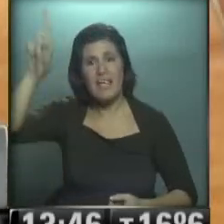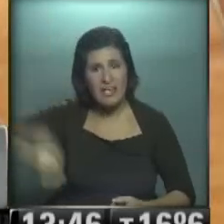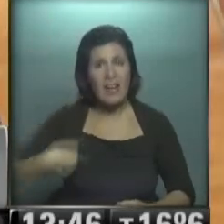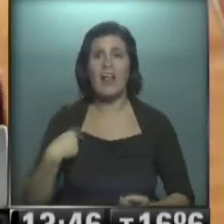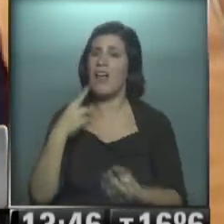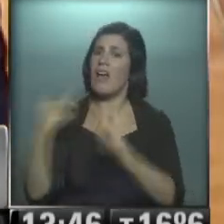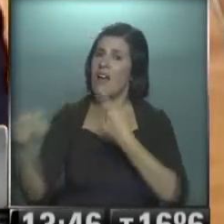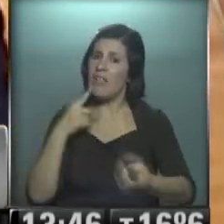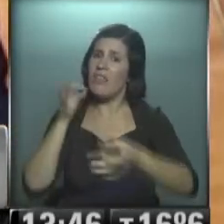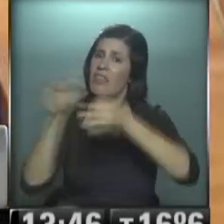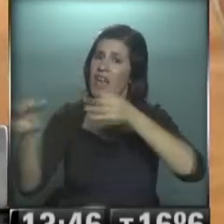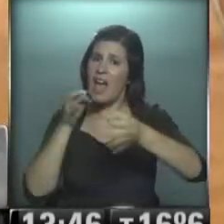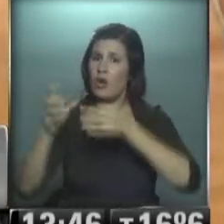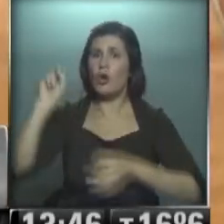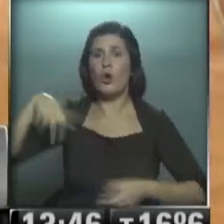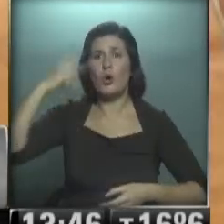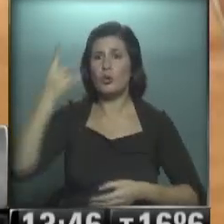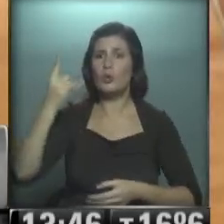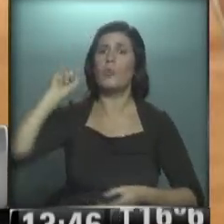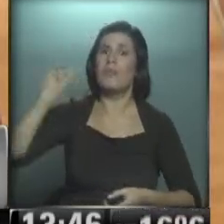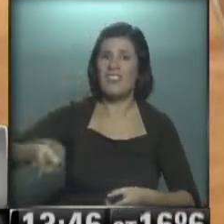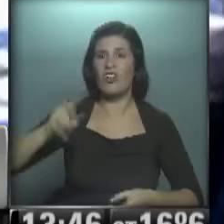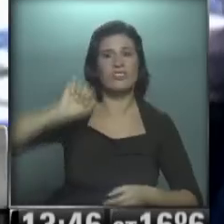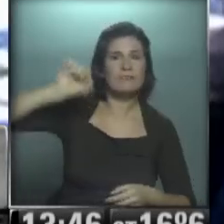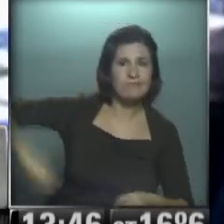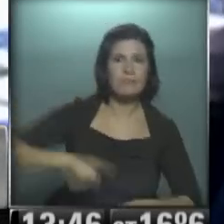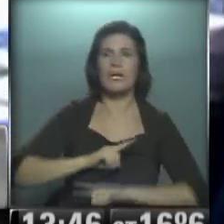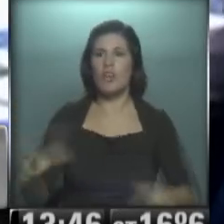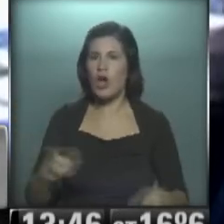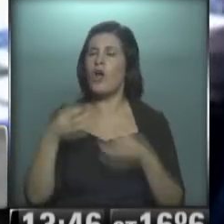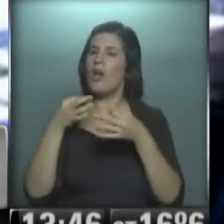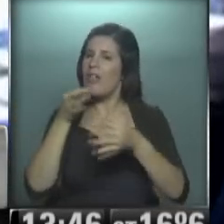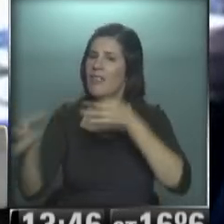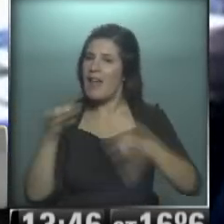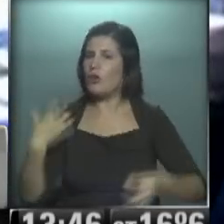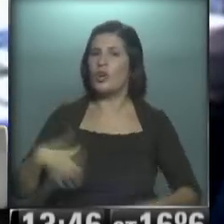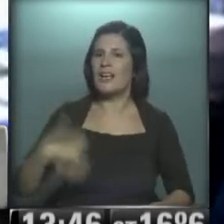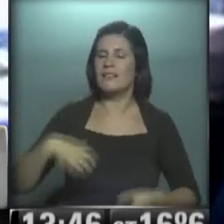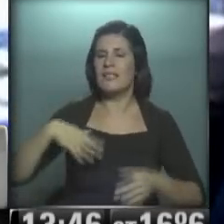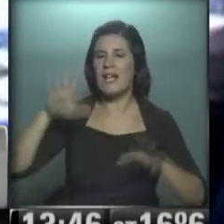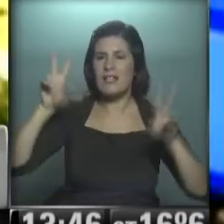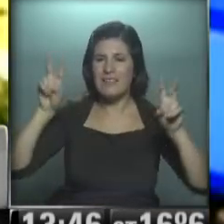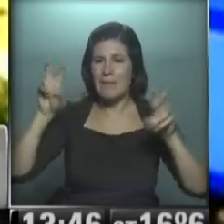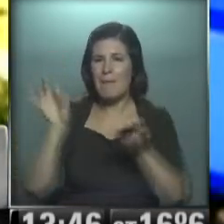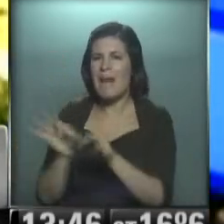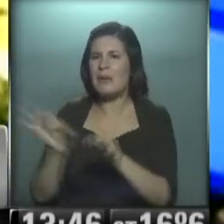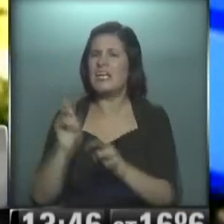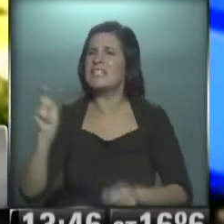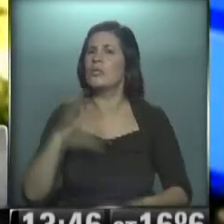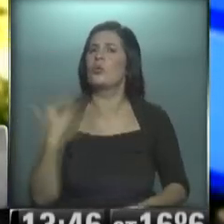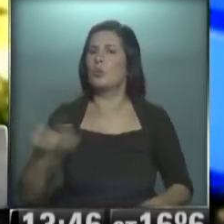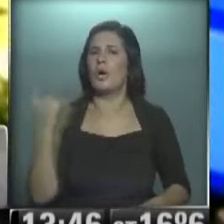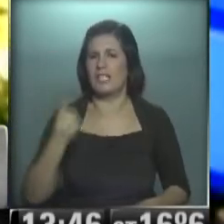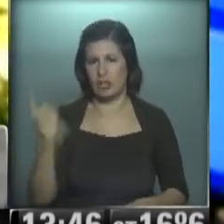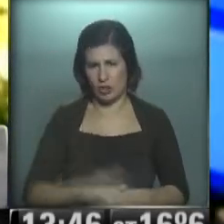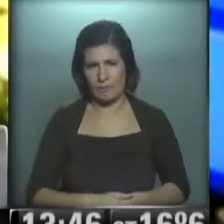las resoluciones de las Naciones Unidas e inicie el diálogo con la Argentina sobre la soberanía de las Islas Malvinas. Con